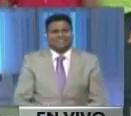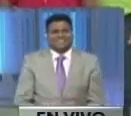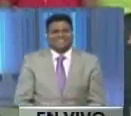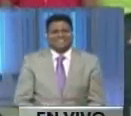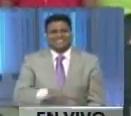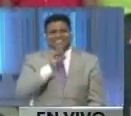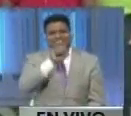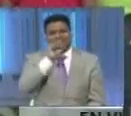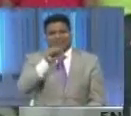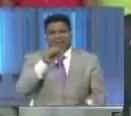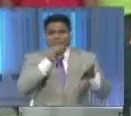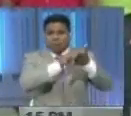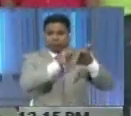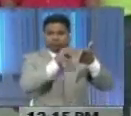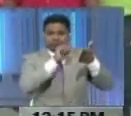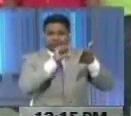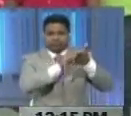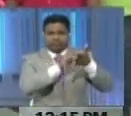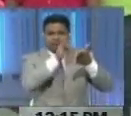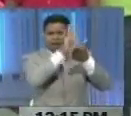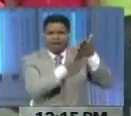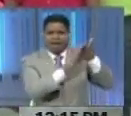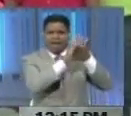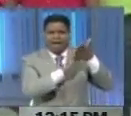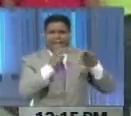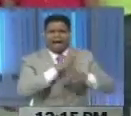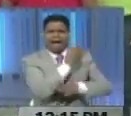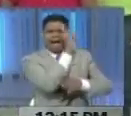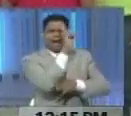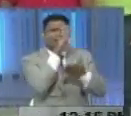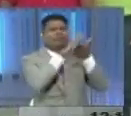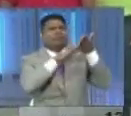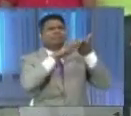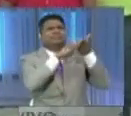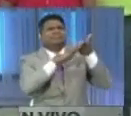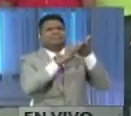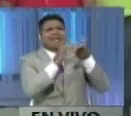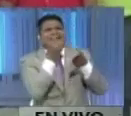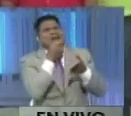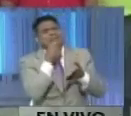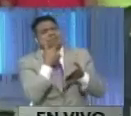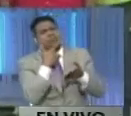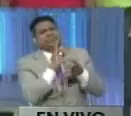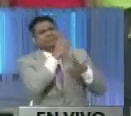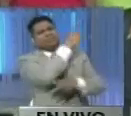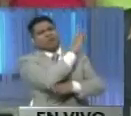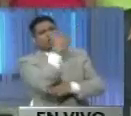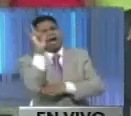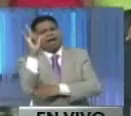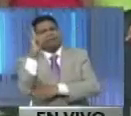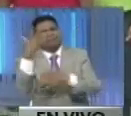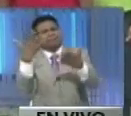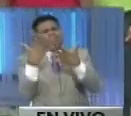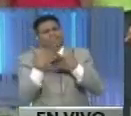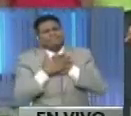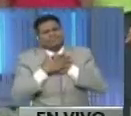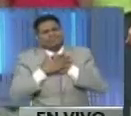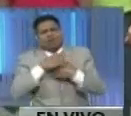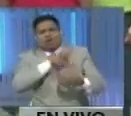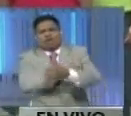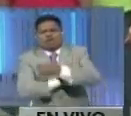tocamos ese árbol sembrado por el comandante Chávez y nos cargamos de fuerza y de energía.